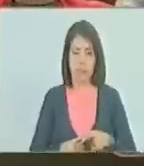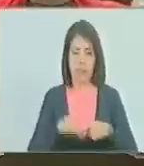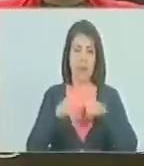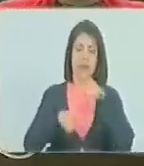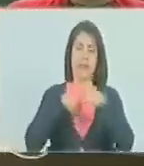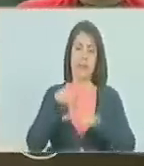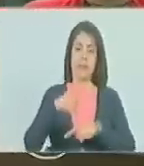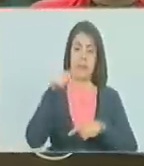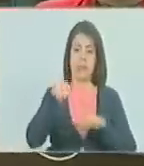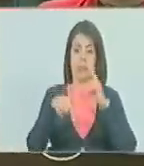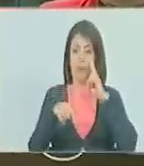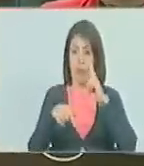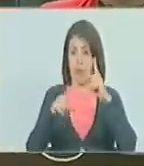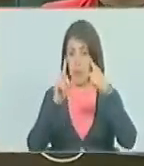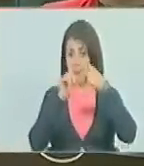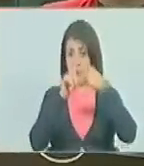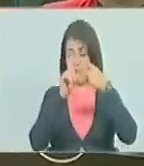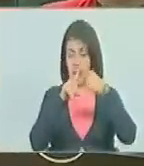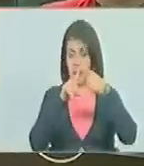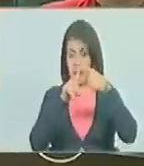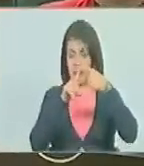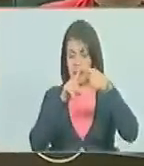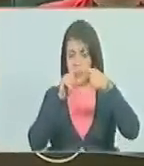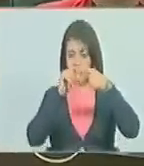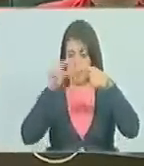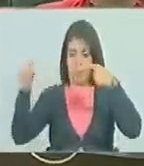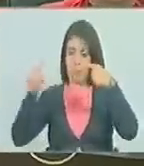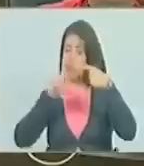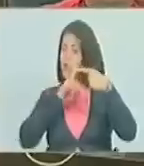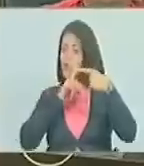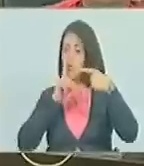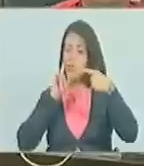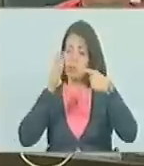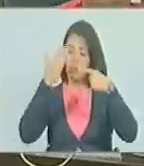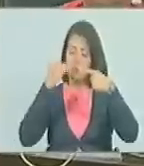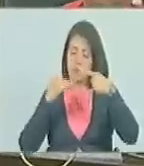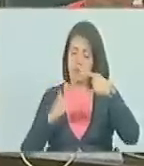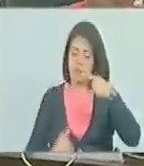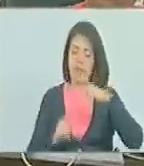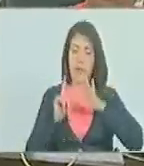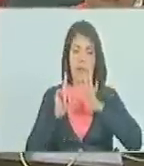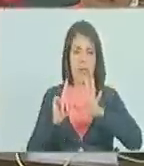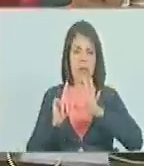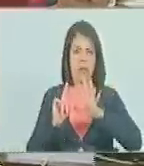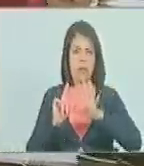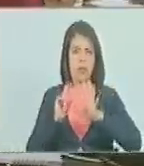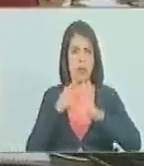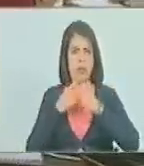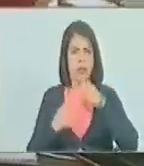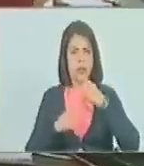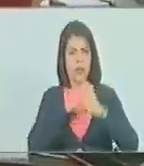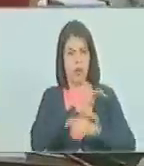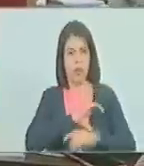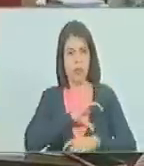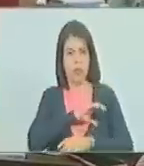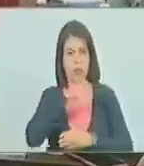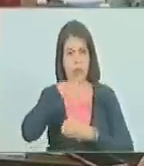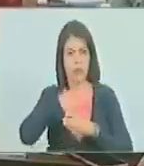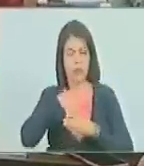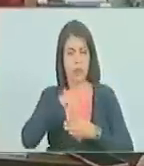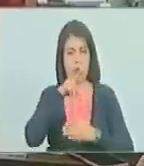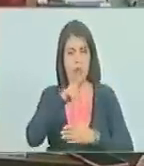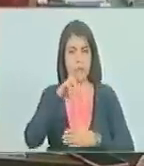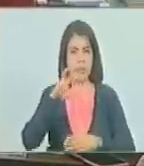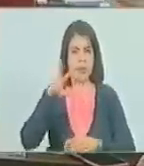luego ese que aparecía de primero, al rato aparecía de sexto. Así se maneja la comisión electoral de la